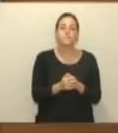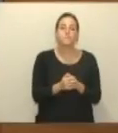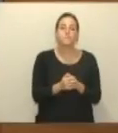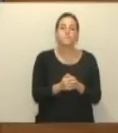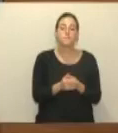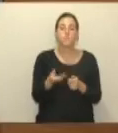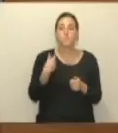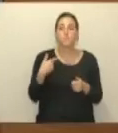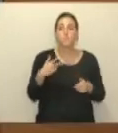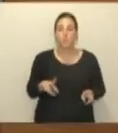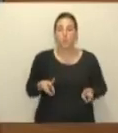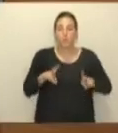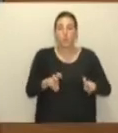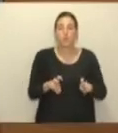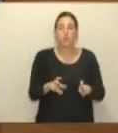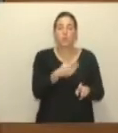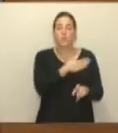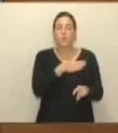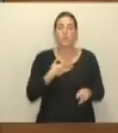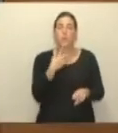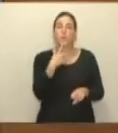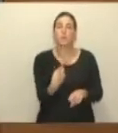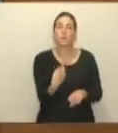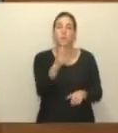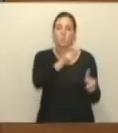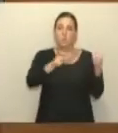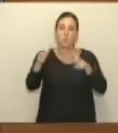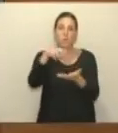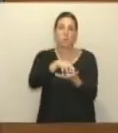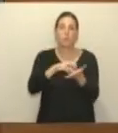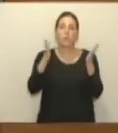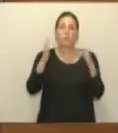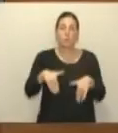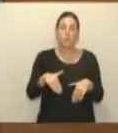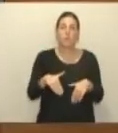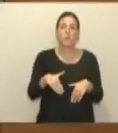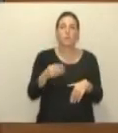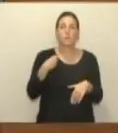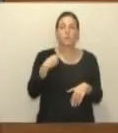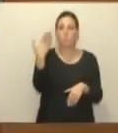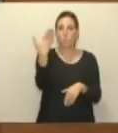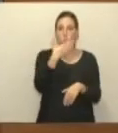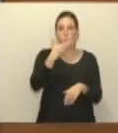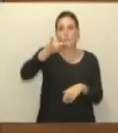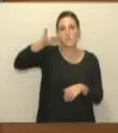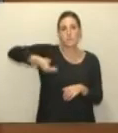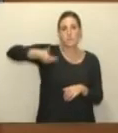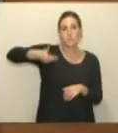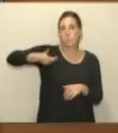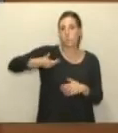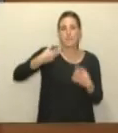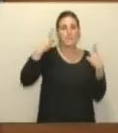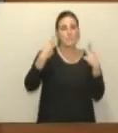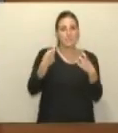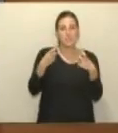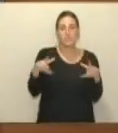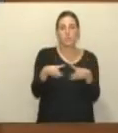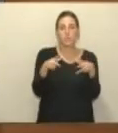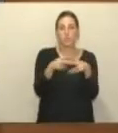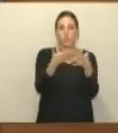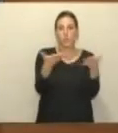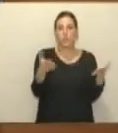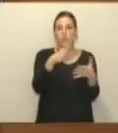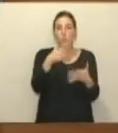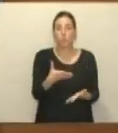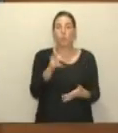Como introducción, podríamos decir que yo creo que nadie duda ya de la importancia que tienen estas escuelas en la sociedad actual,